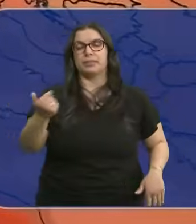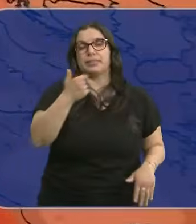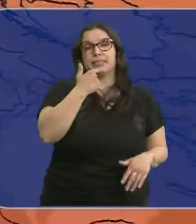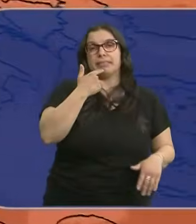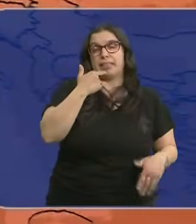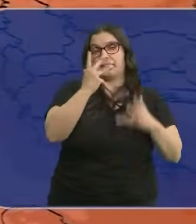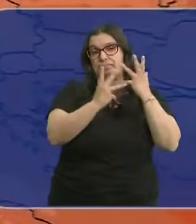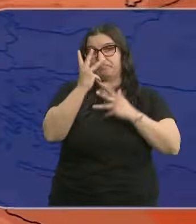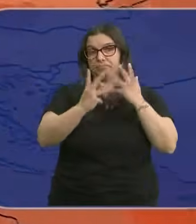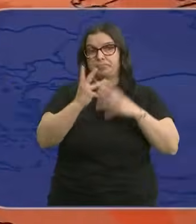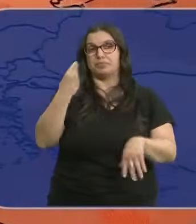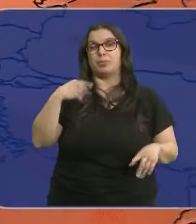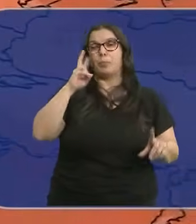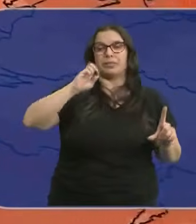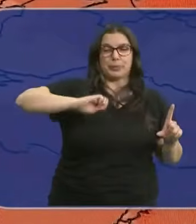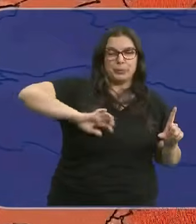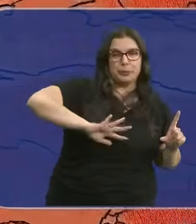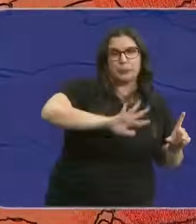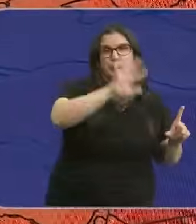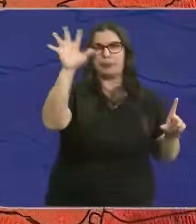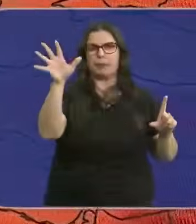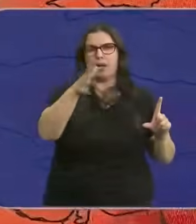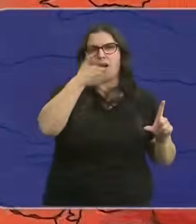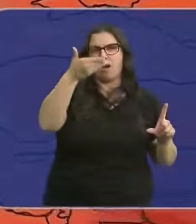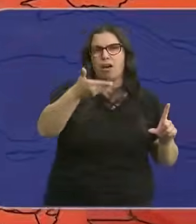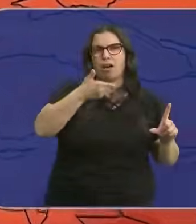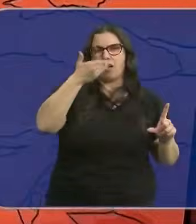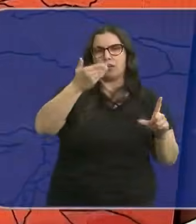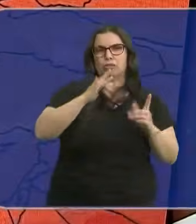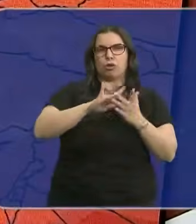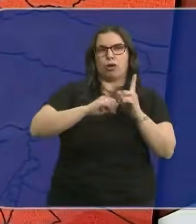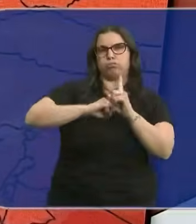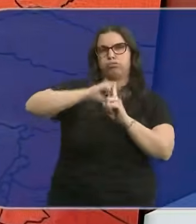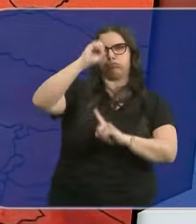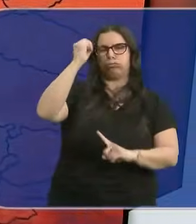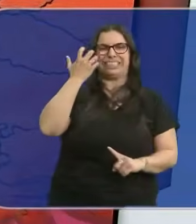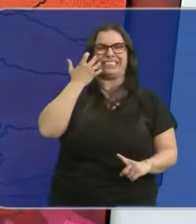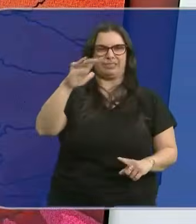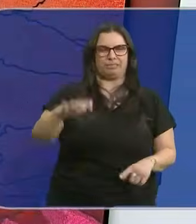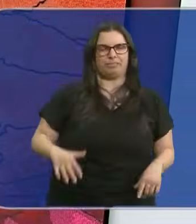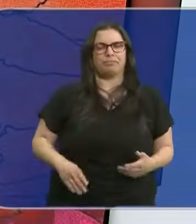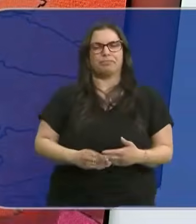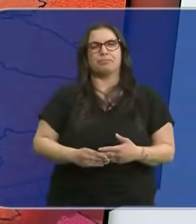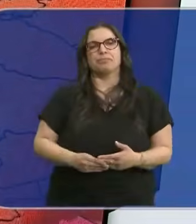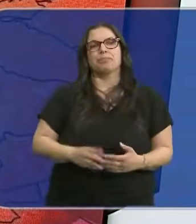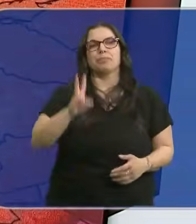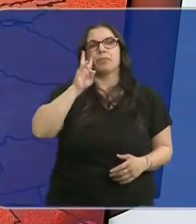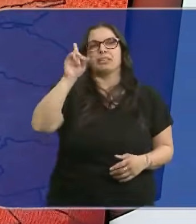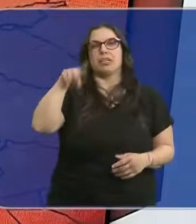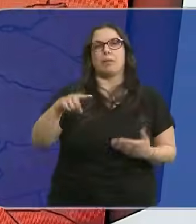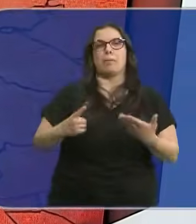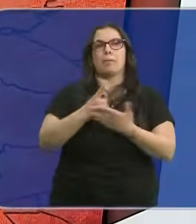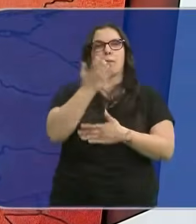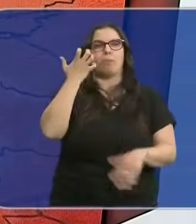los modelos, con esa dorsal de aire tan cálido que nos está generando este episodio de temperaturas extraordinariamente altas. Si lo vemos también con el mapa